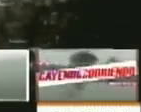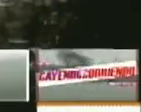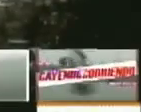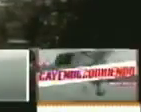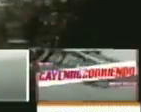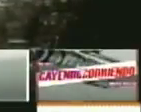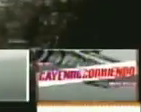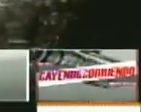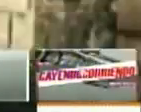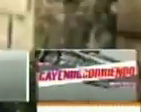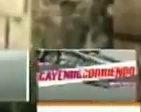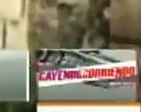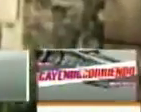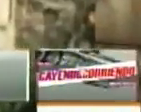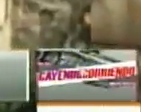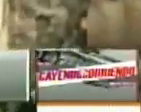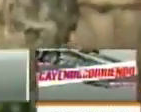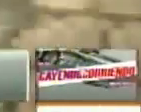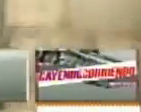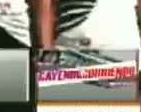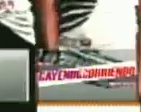todos nosotros con Chávez.